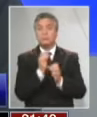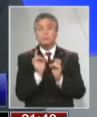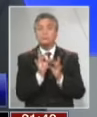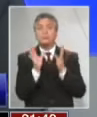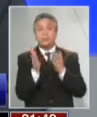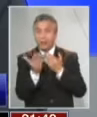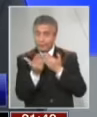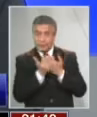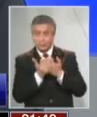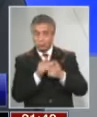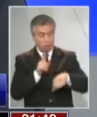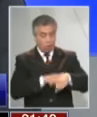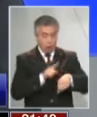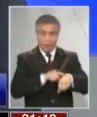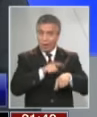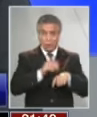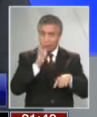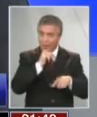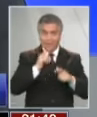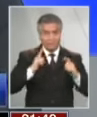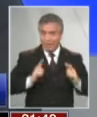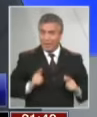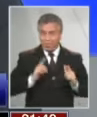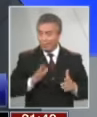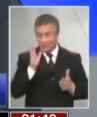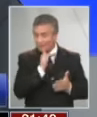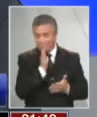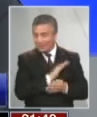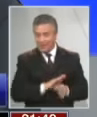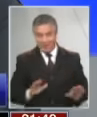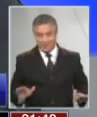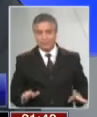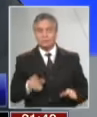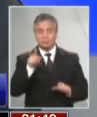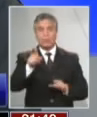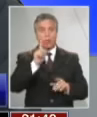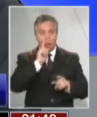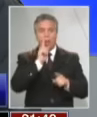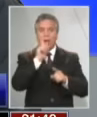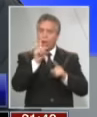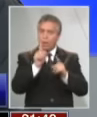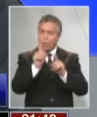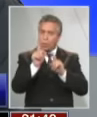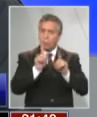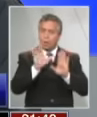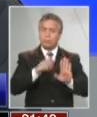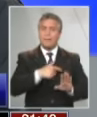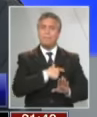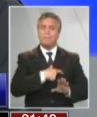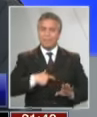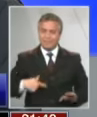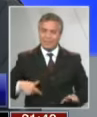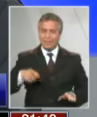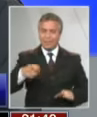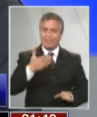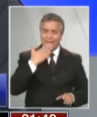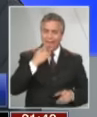más no tiene hora de tope ni tiene feriado. Hay estar una ahí gravedad con, adicional en el hecho de que se trata de un presidente de partido, además.